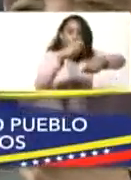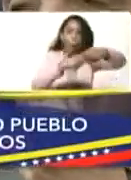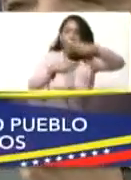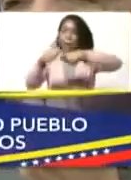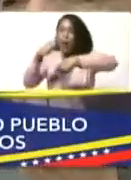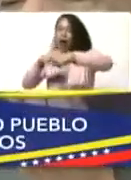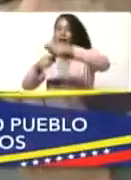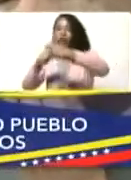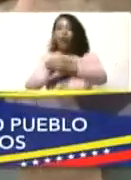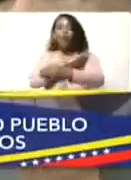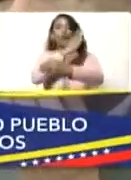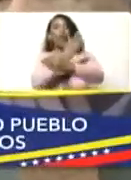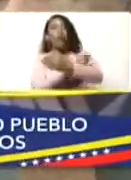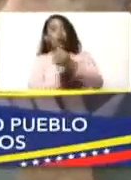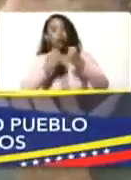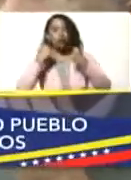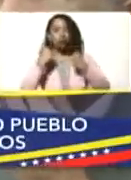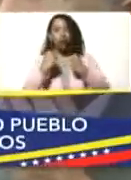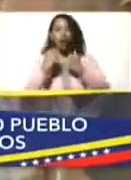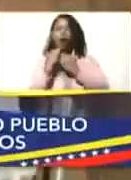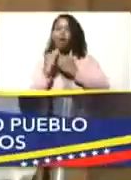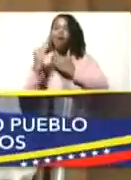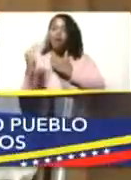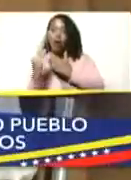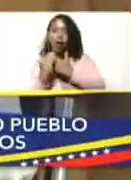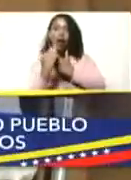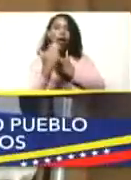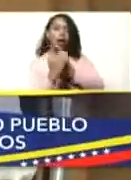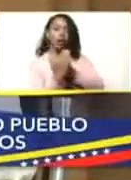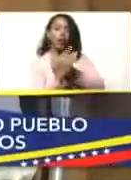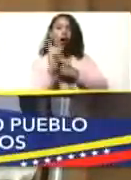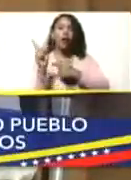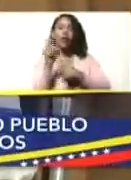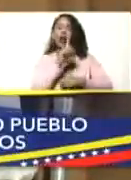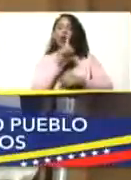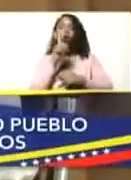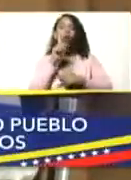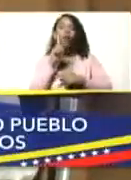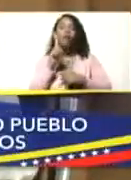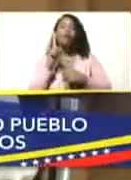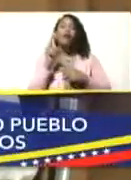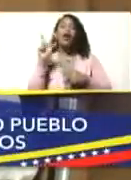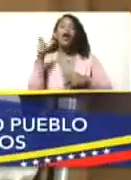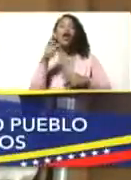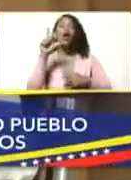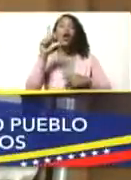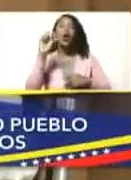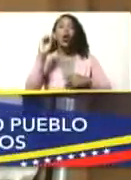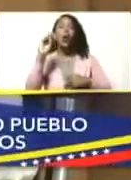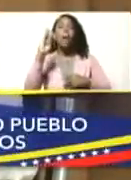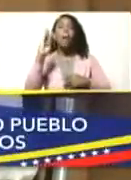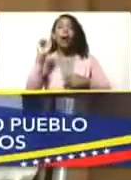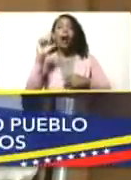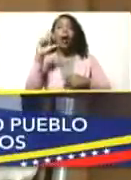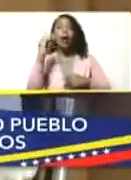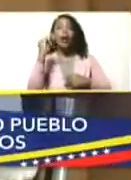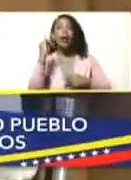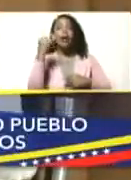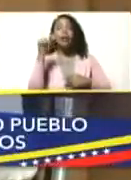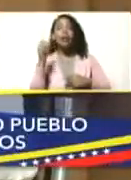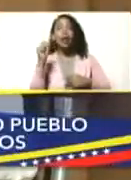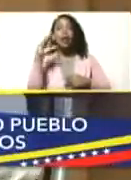se fortalezcan entre el vecindario, a eso le llaman globalización paradójicamente, y